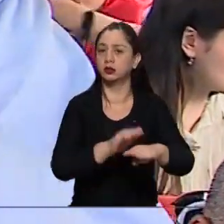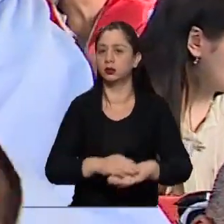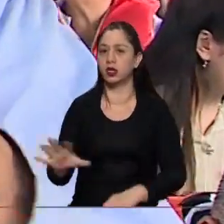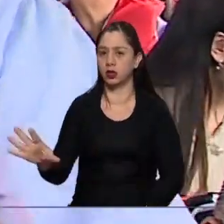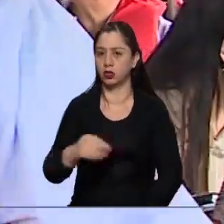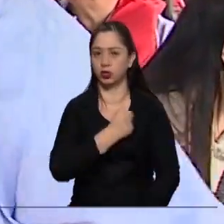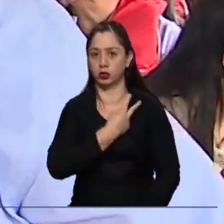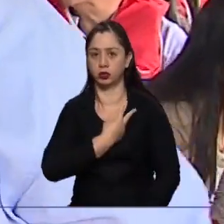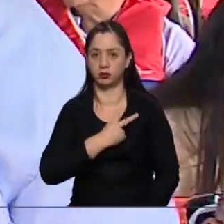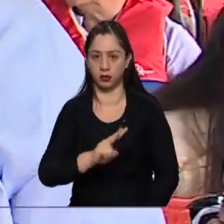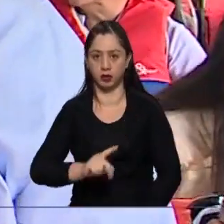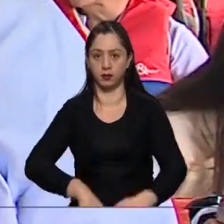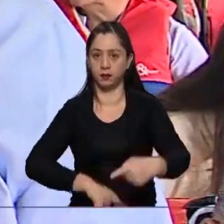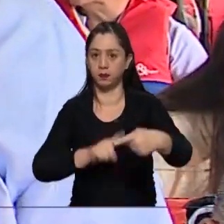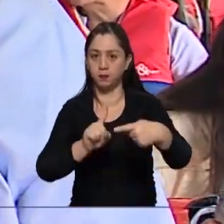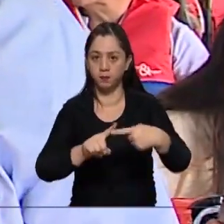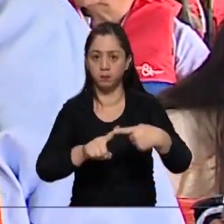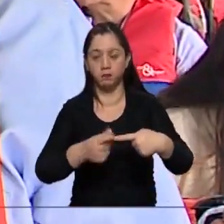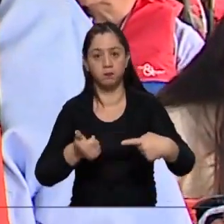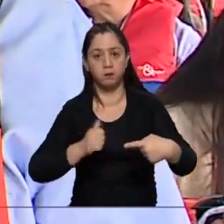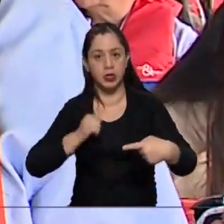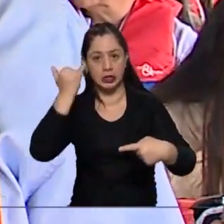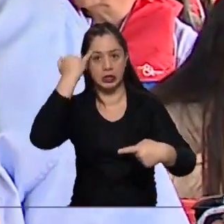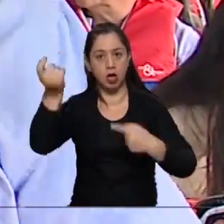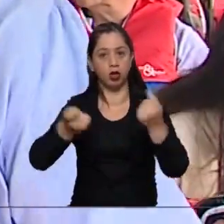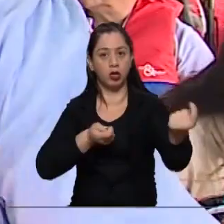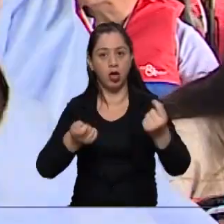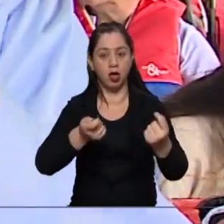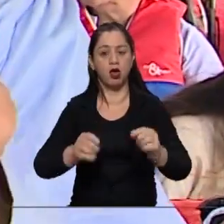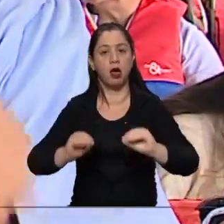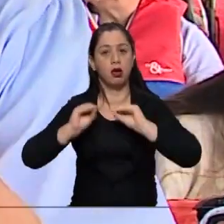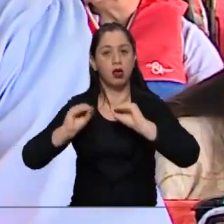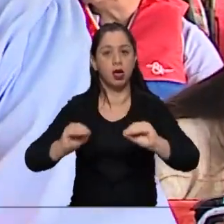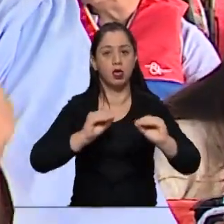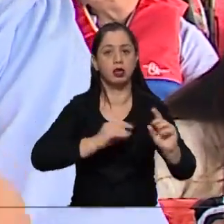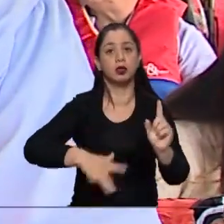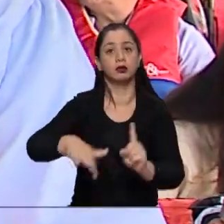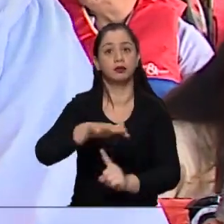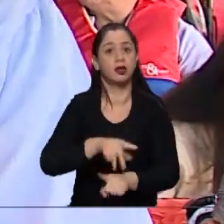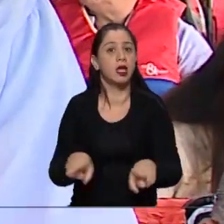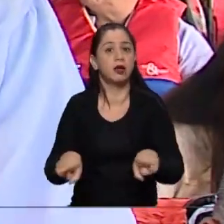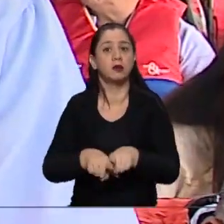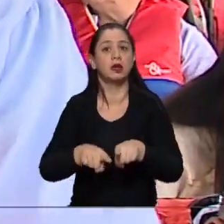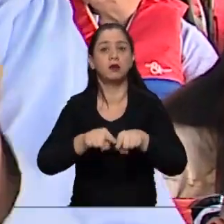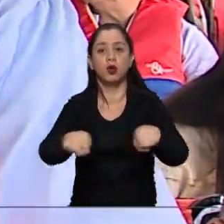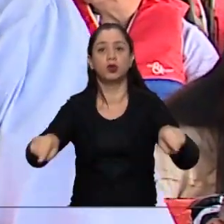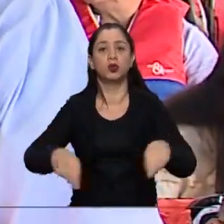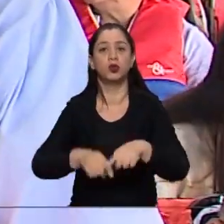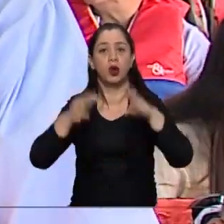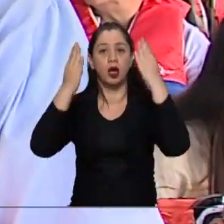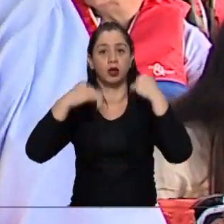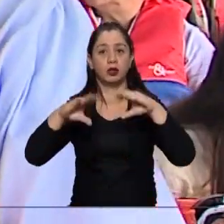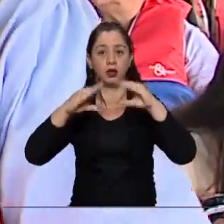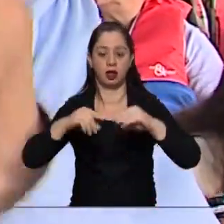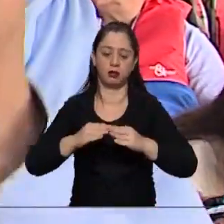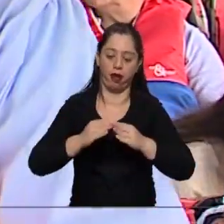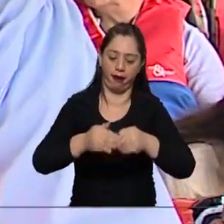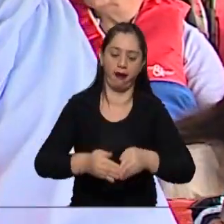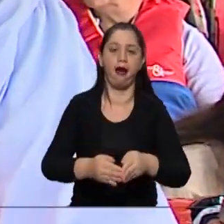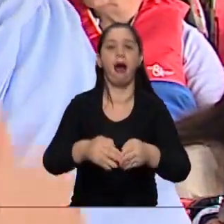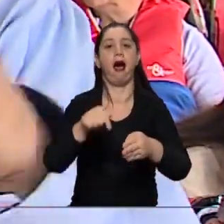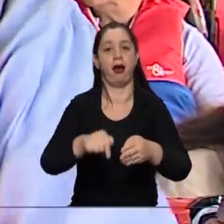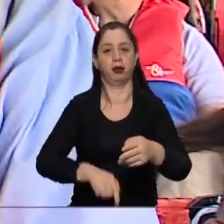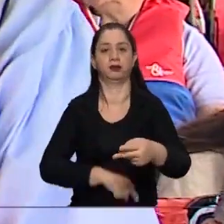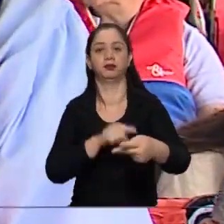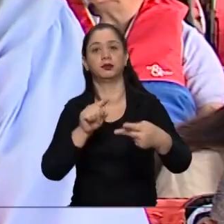vallecaucanos. Primero, que aprovechemos esta estrategia de educación ambiental. Es un aula que tenemos nosotros en nuestro río como el barco escuela.